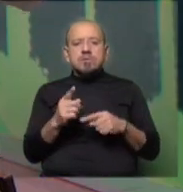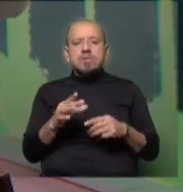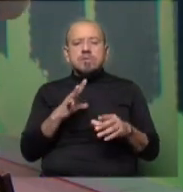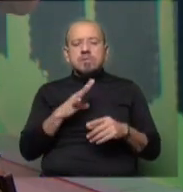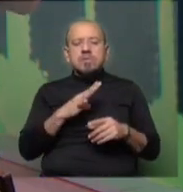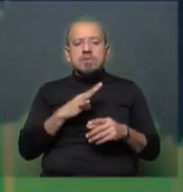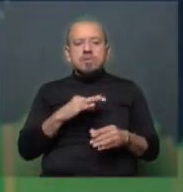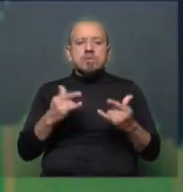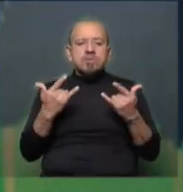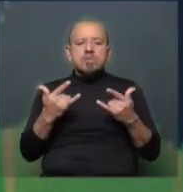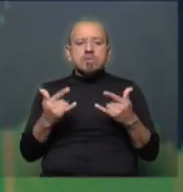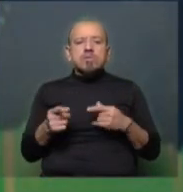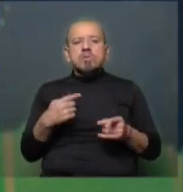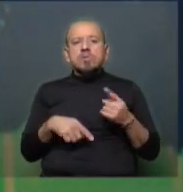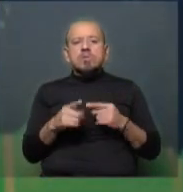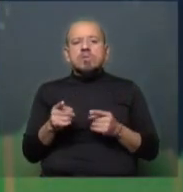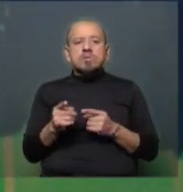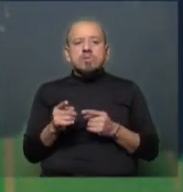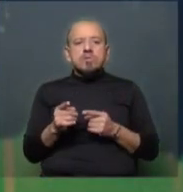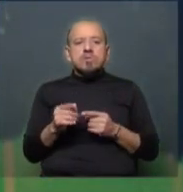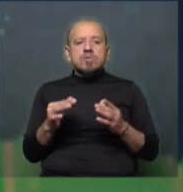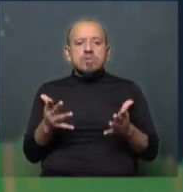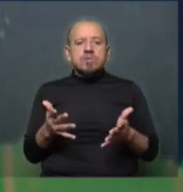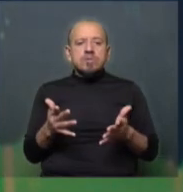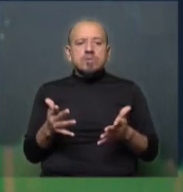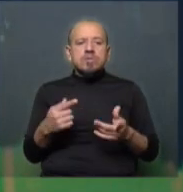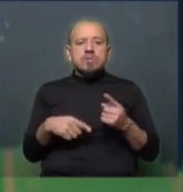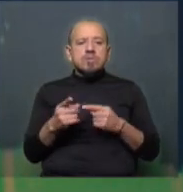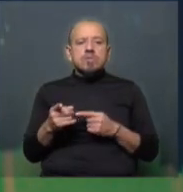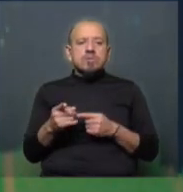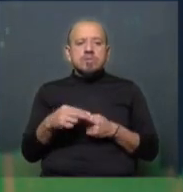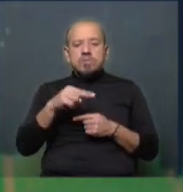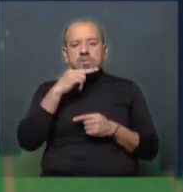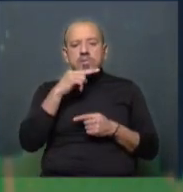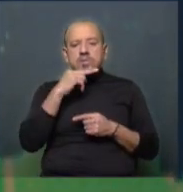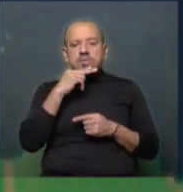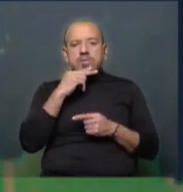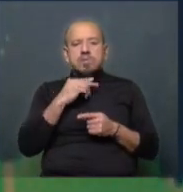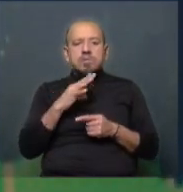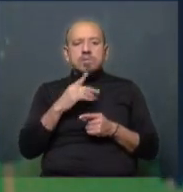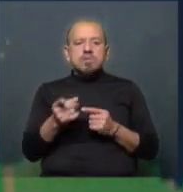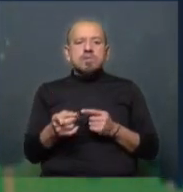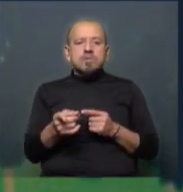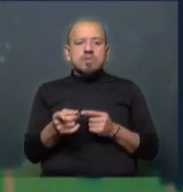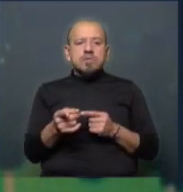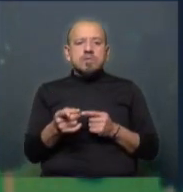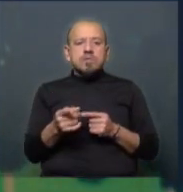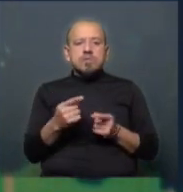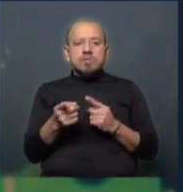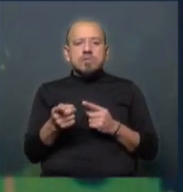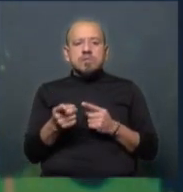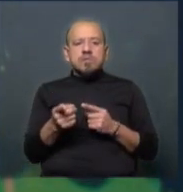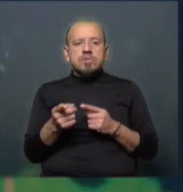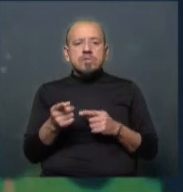rock y demás, y un poco más hard rockero que metalero. Inclusive la visual de la banda cambió